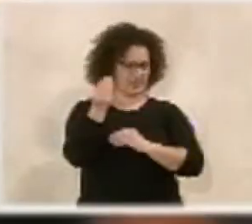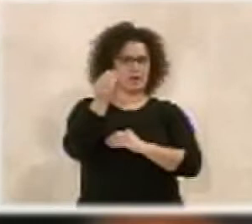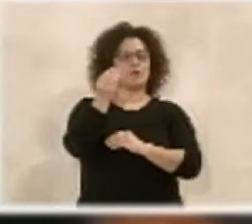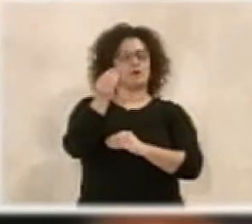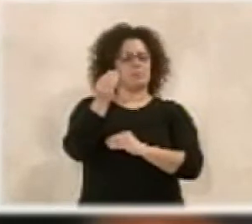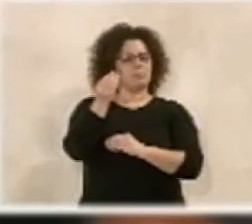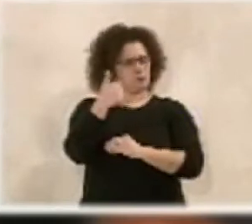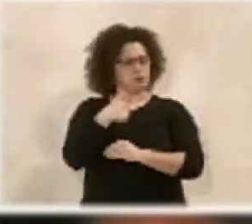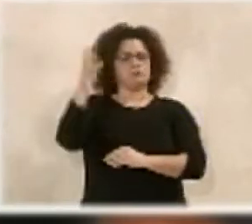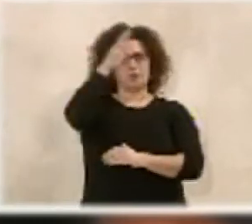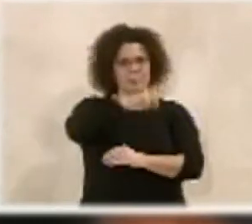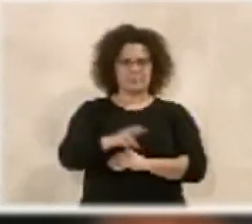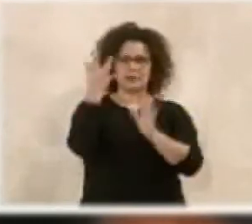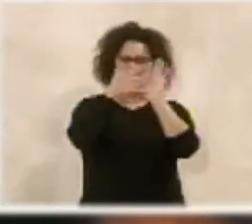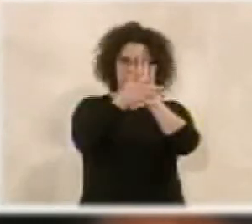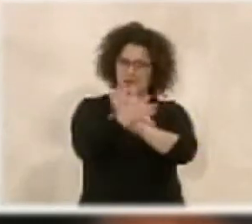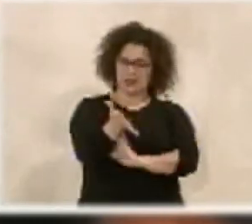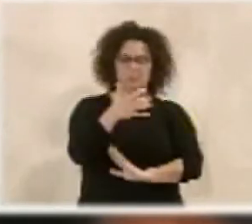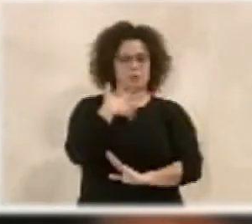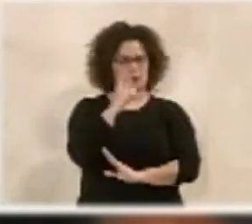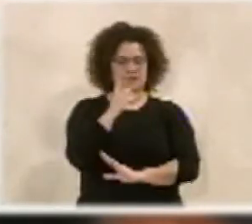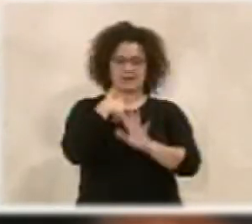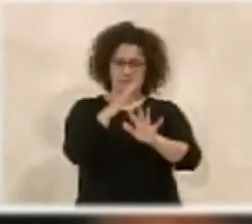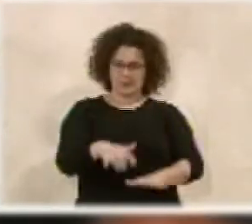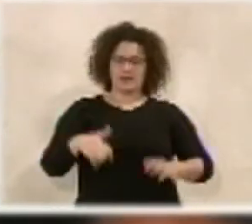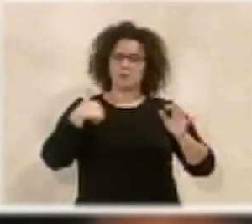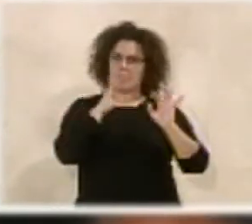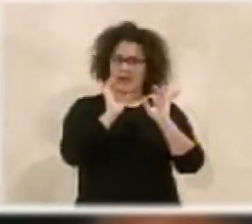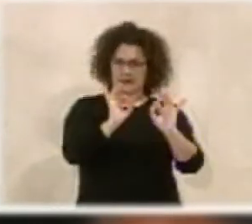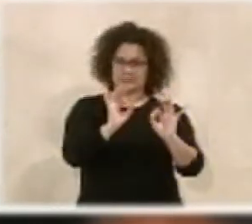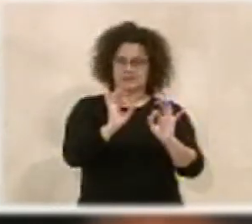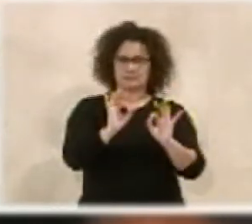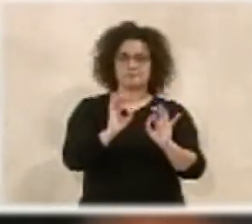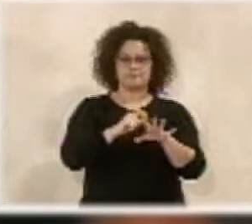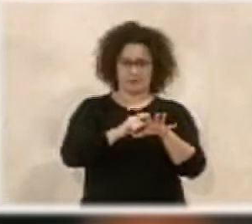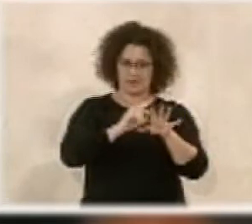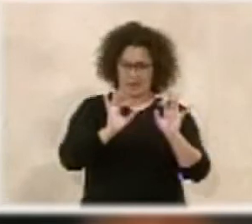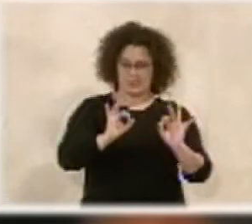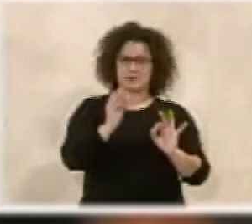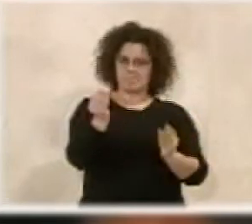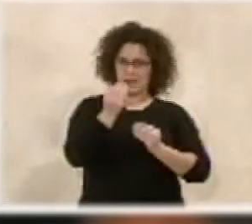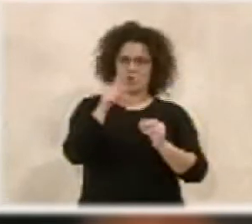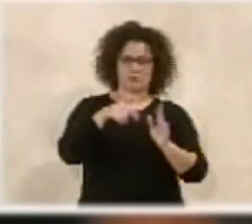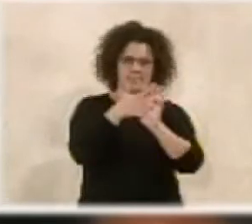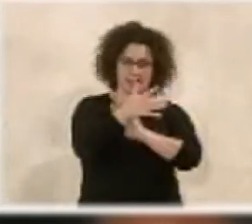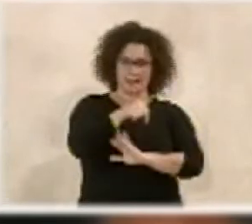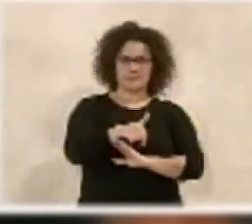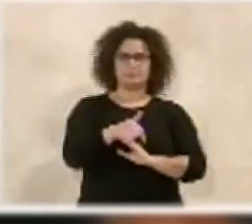importa repetir esas explicaciones en este pleno, que efectivamente quizás es el escenario donde debamos de